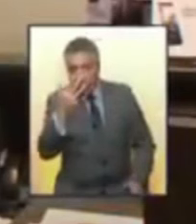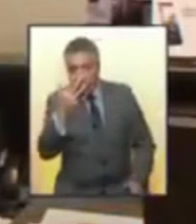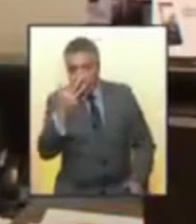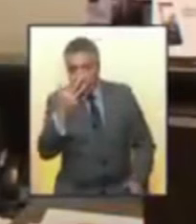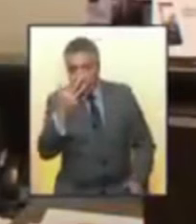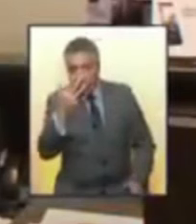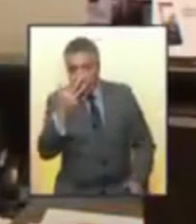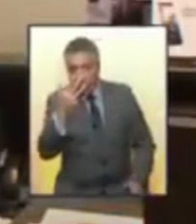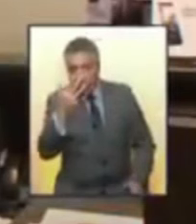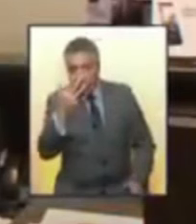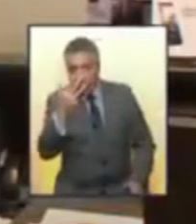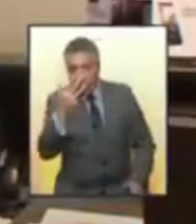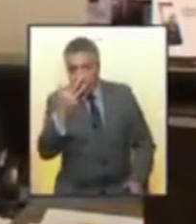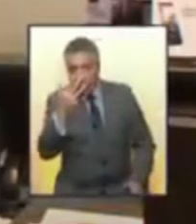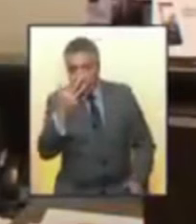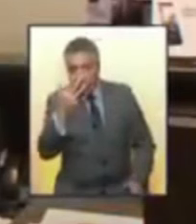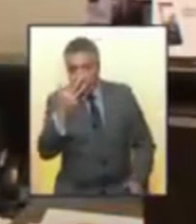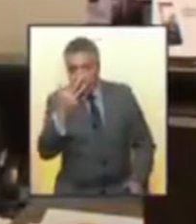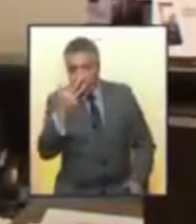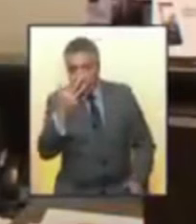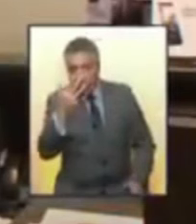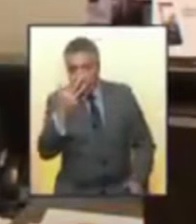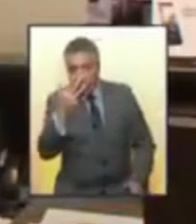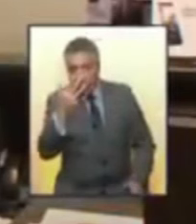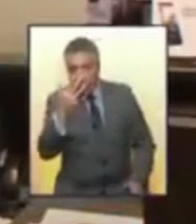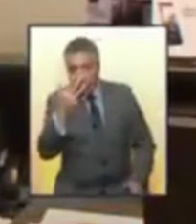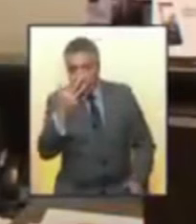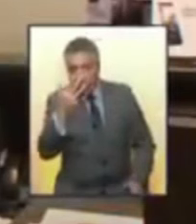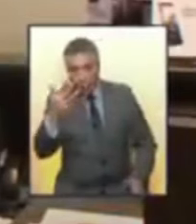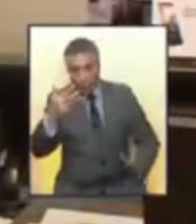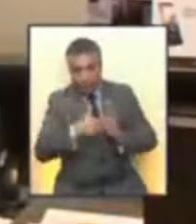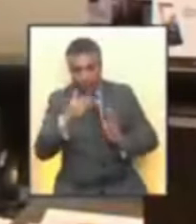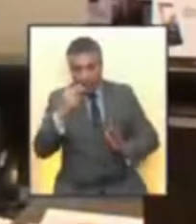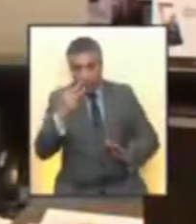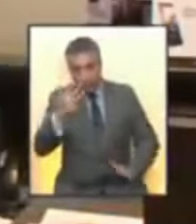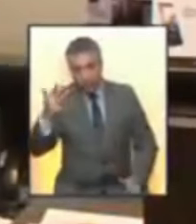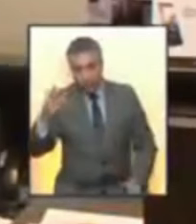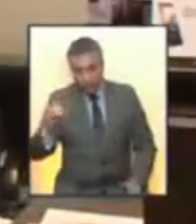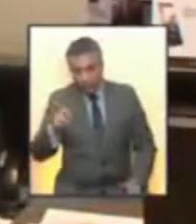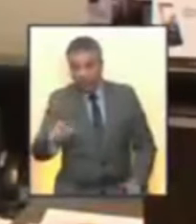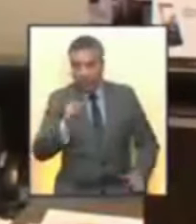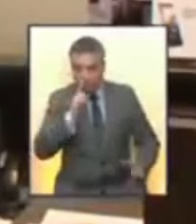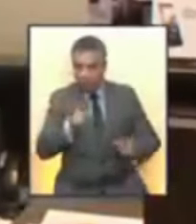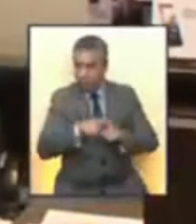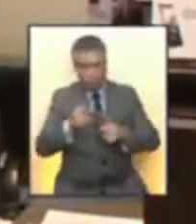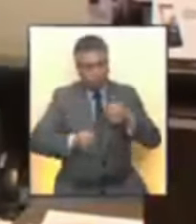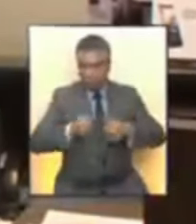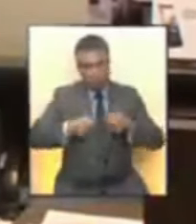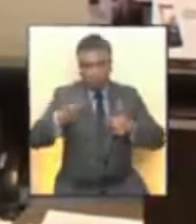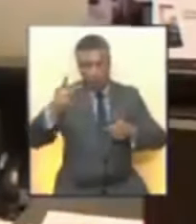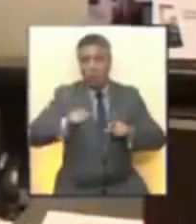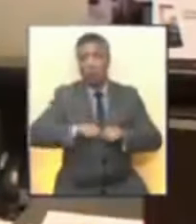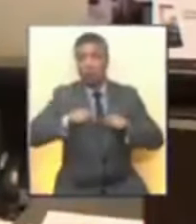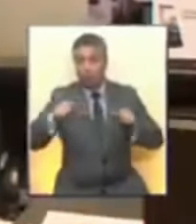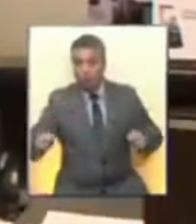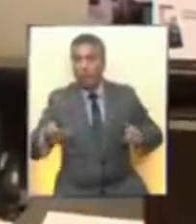249.990. Sería algo así hoy día, unos $200, más o menos. Y compite con celulares que valen el doble, ya que